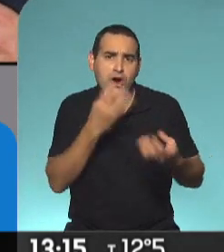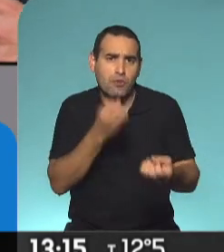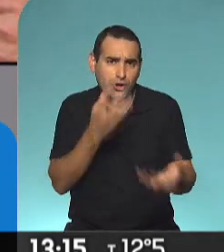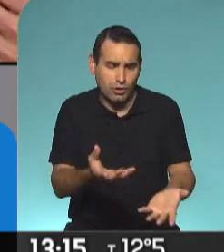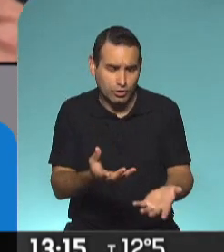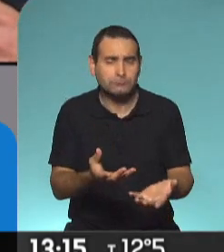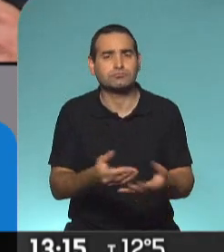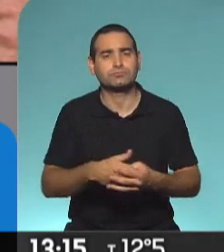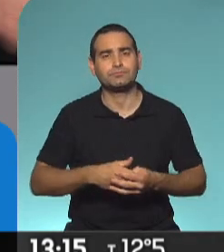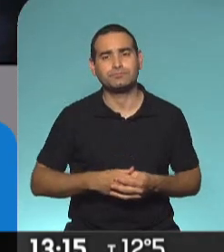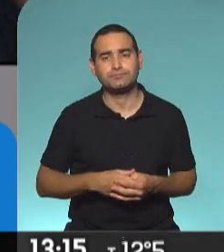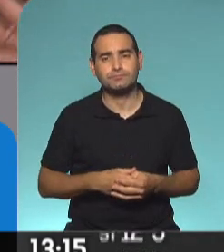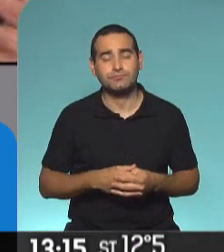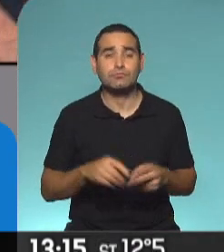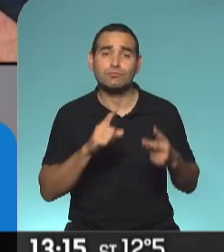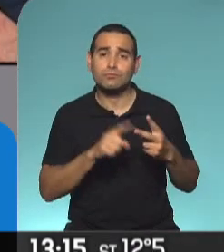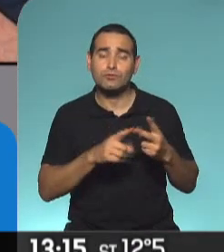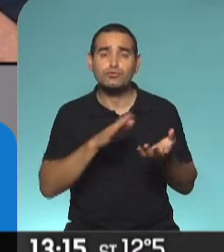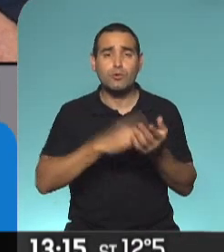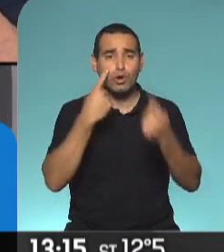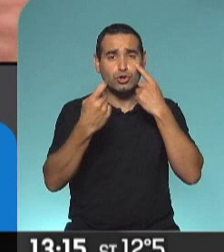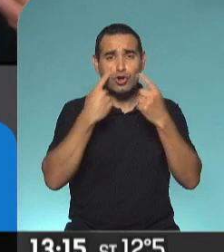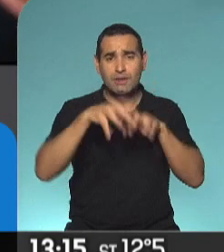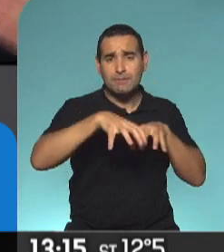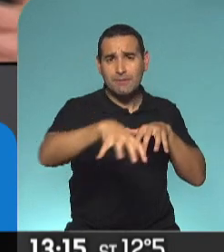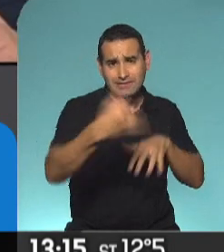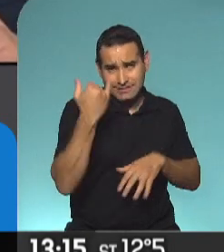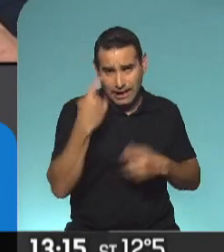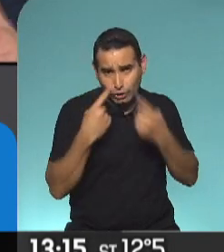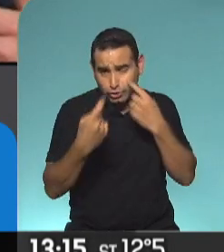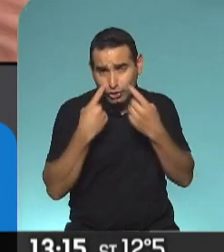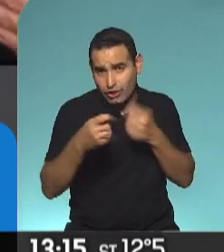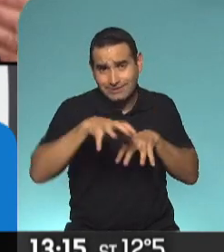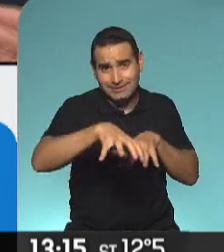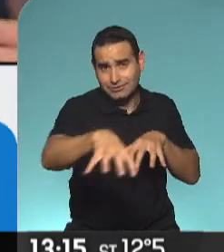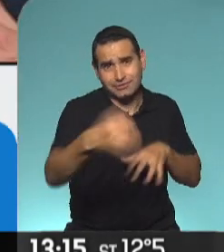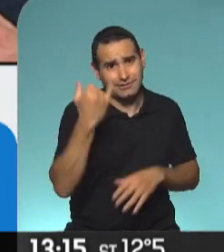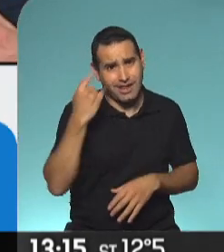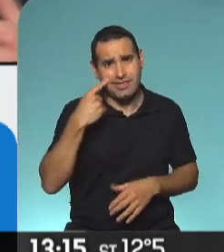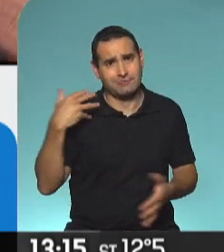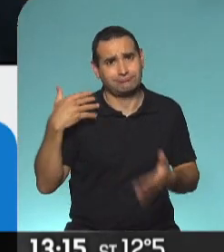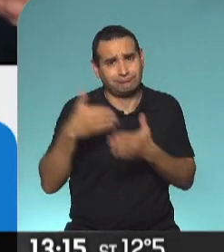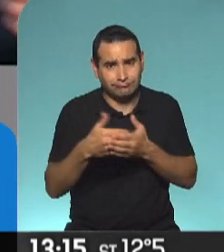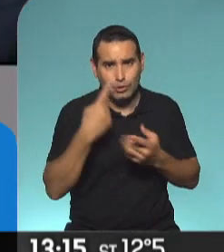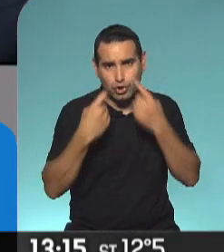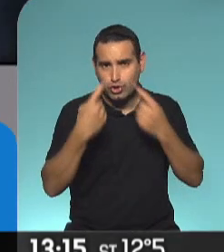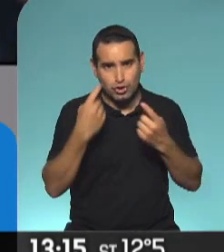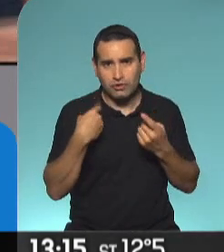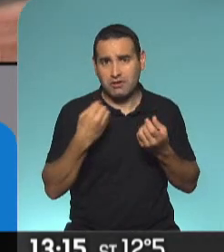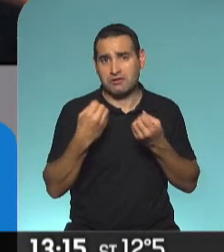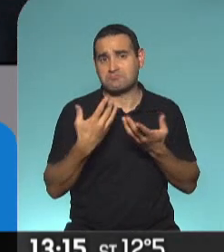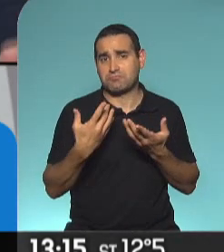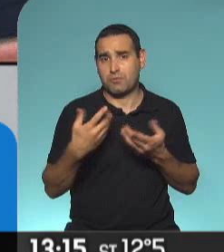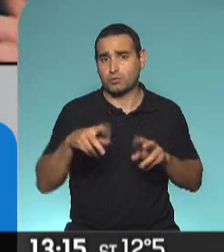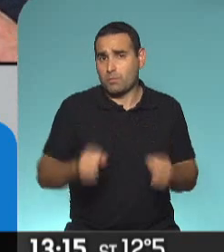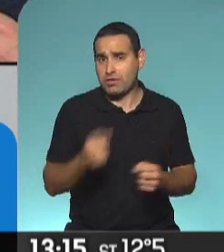va a funcionar muy bien respecto a los controles en las estaciones venimos realizando controles en las estaciones de hace varios días ya en realidad nunca se dejó de controlar